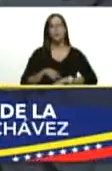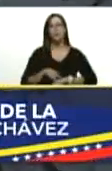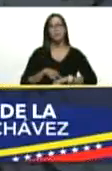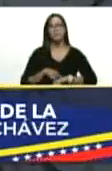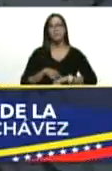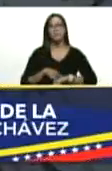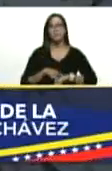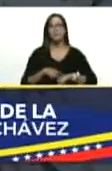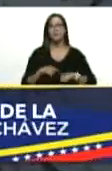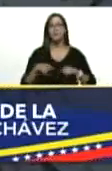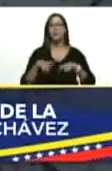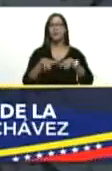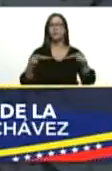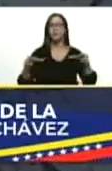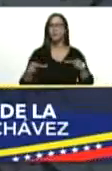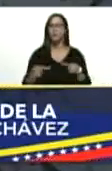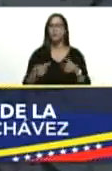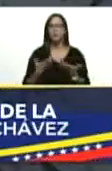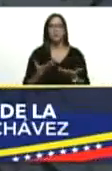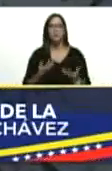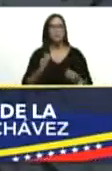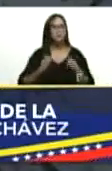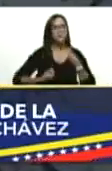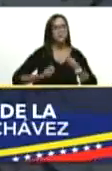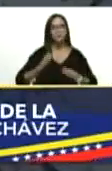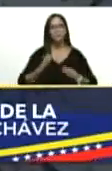de incertidumbre,